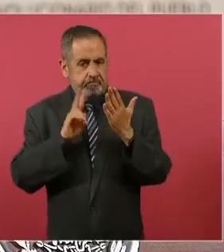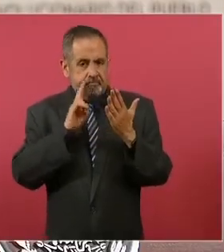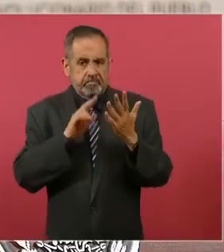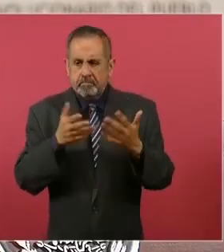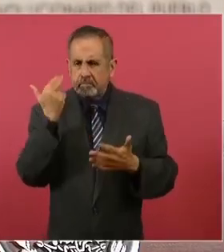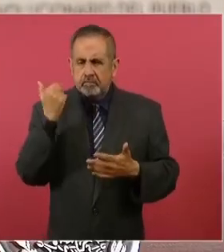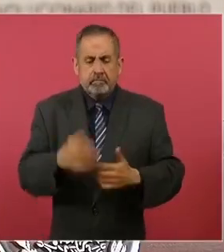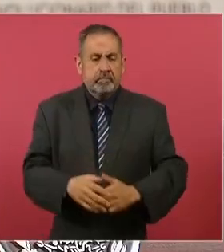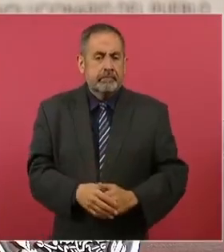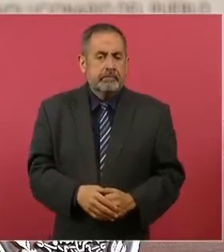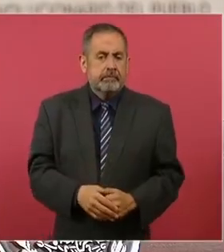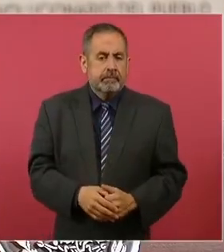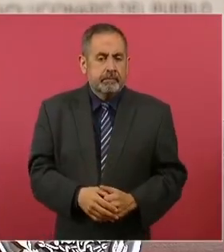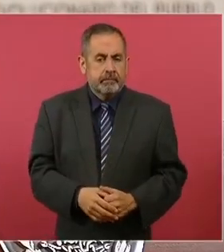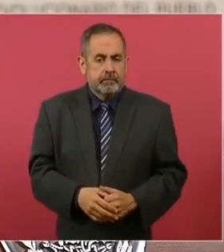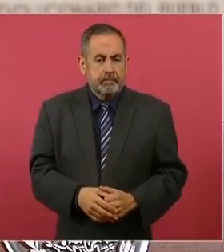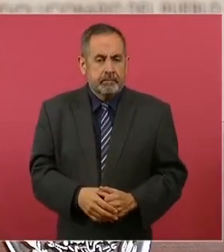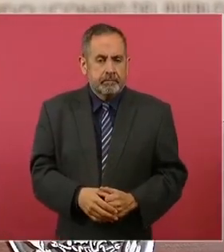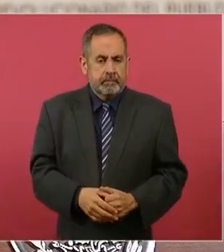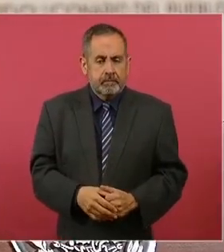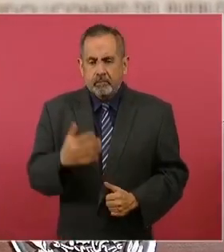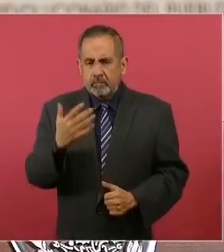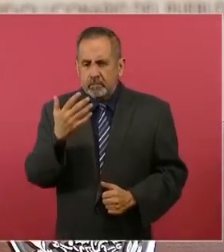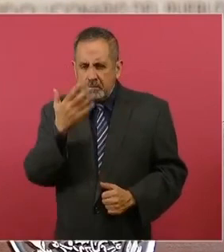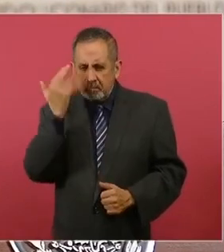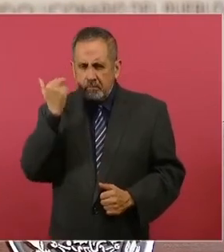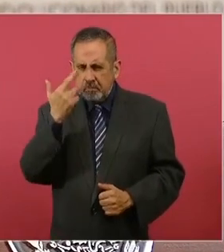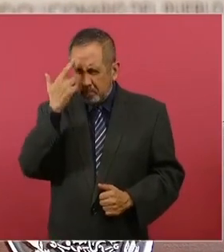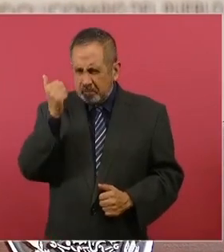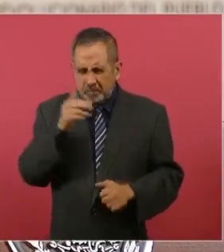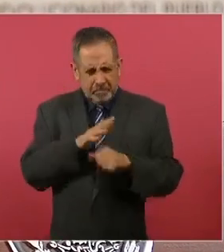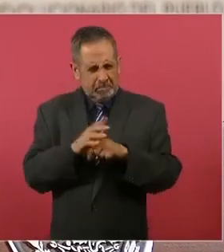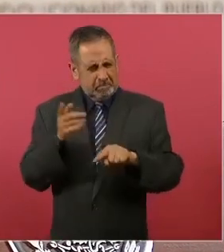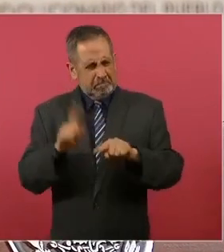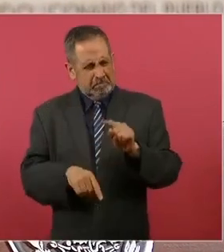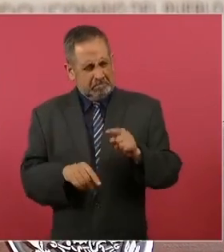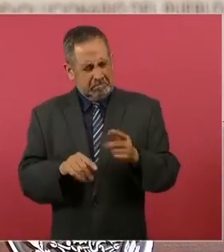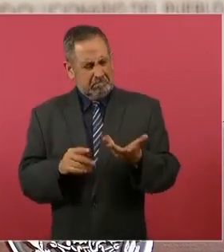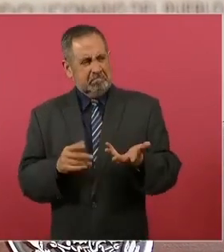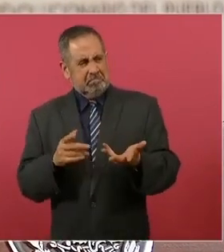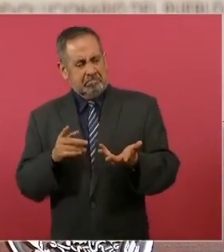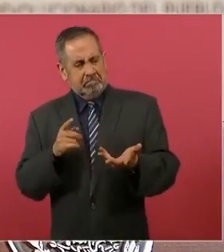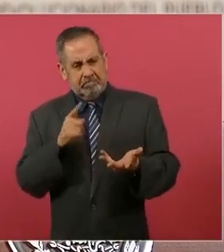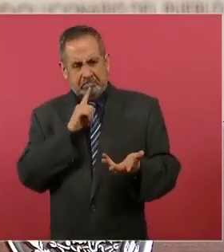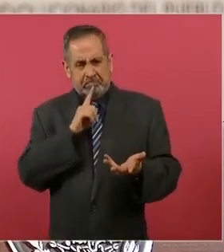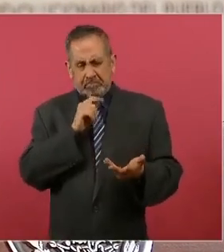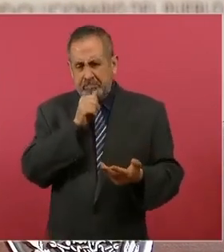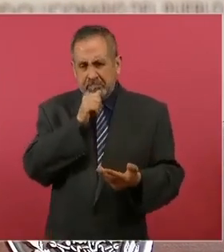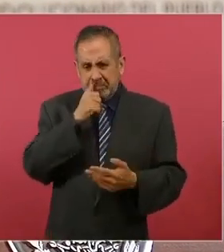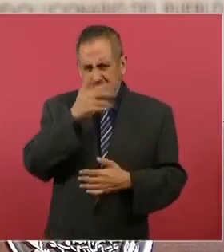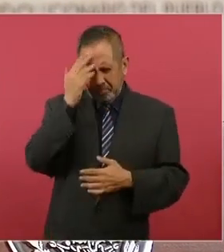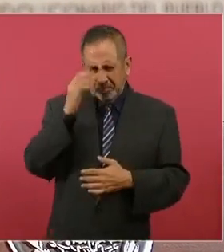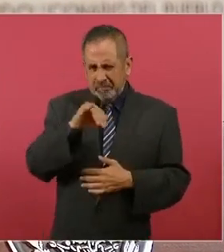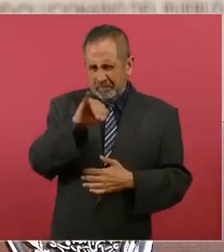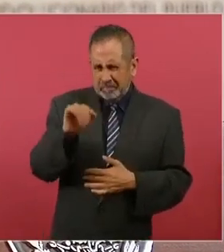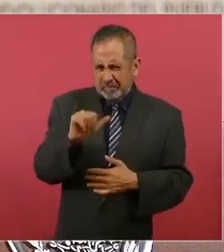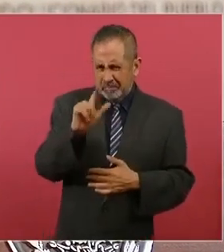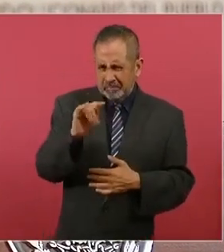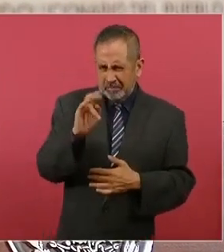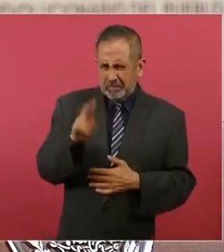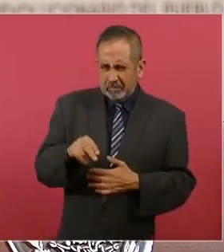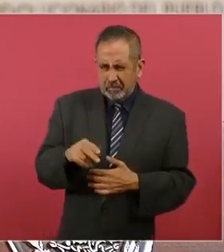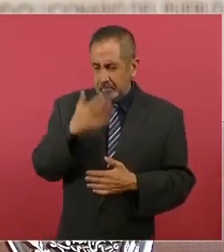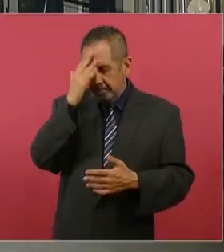No sé el motivo por el cual no se incluyó. Es Jaltipan, ¿no? Sí.